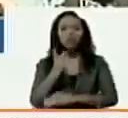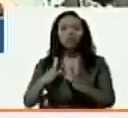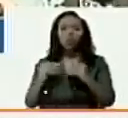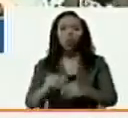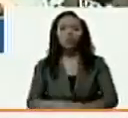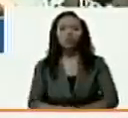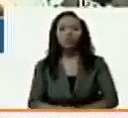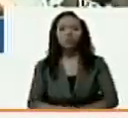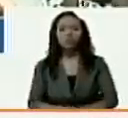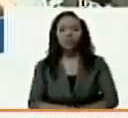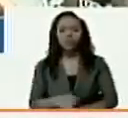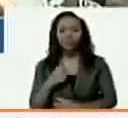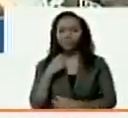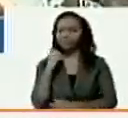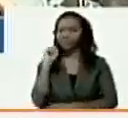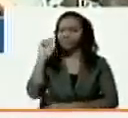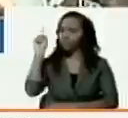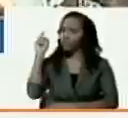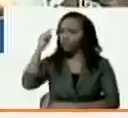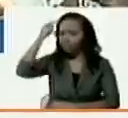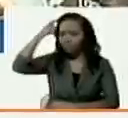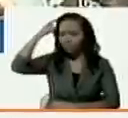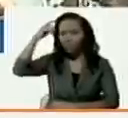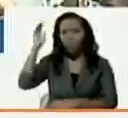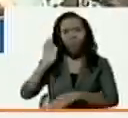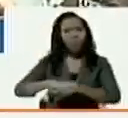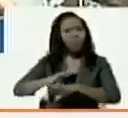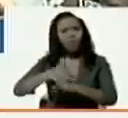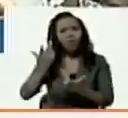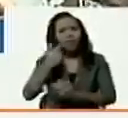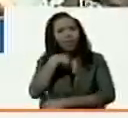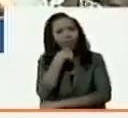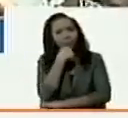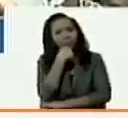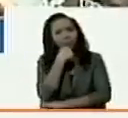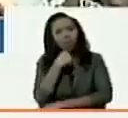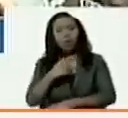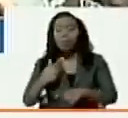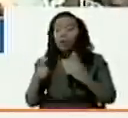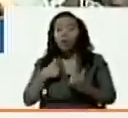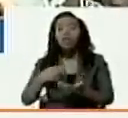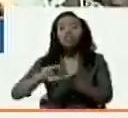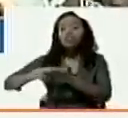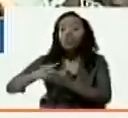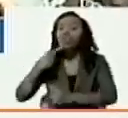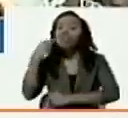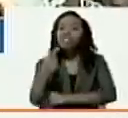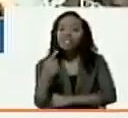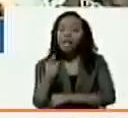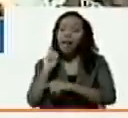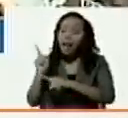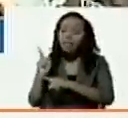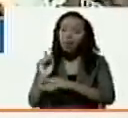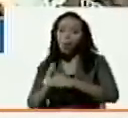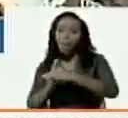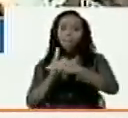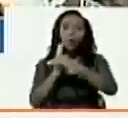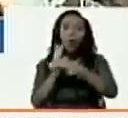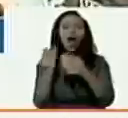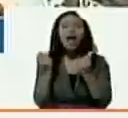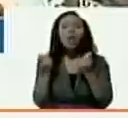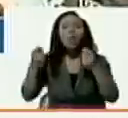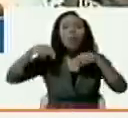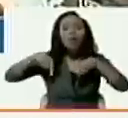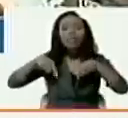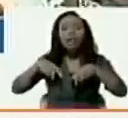Y uno pregunta, ¿pero por qué lo sancionan? No, sancionado. Y en la resolución dice, serán congeladas sus cuentas y